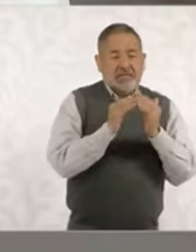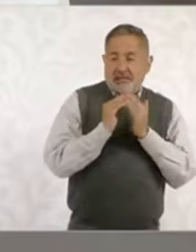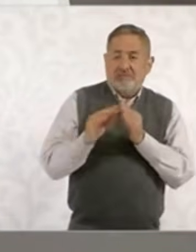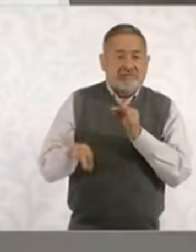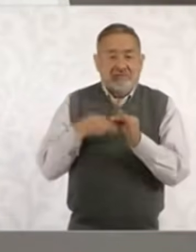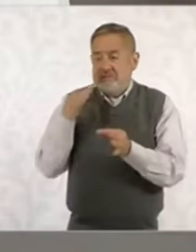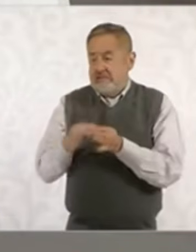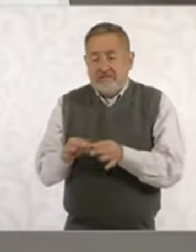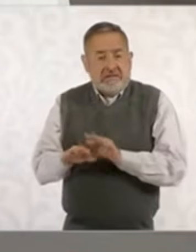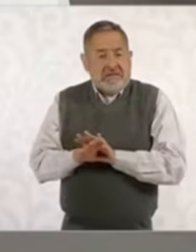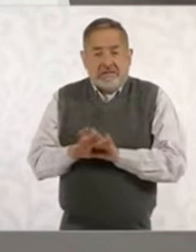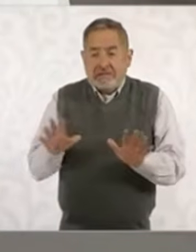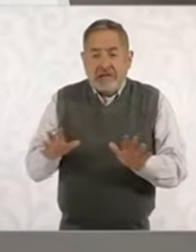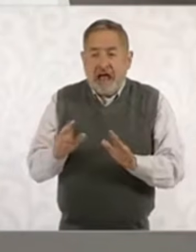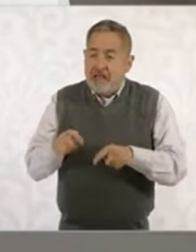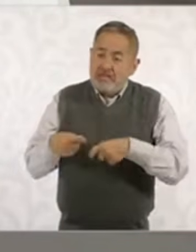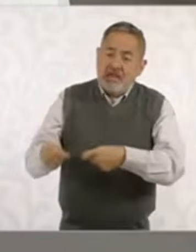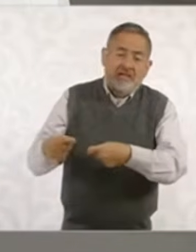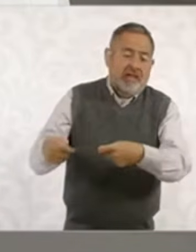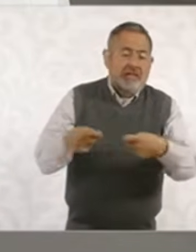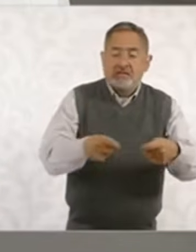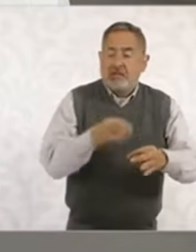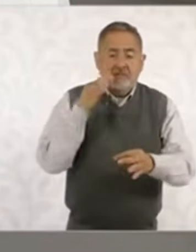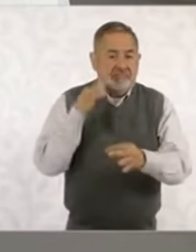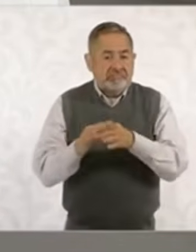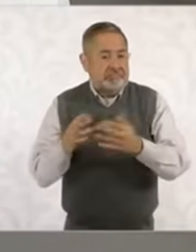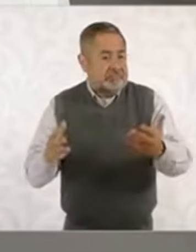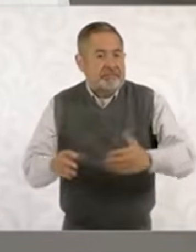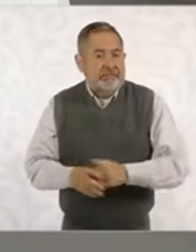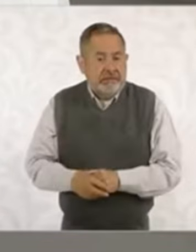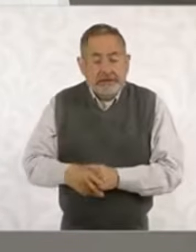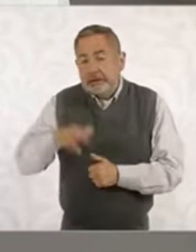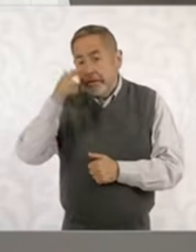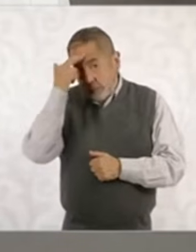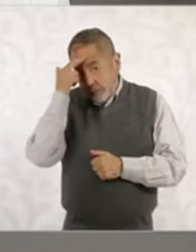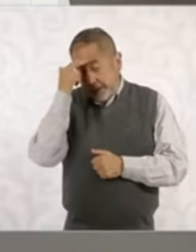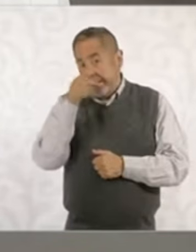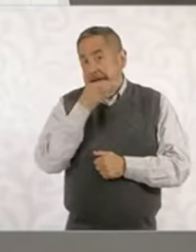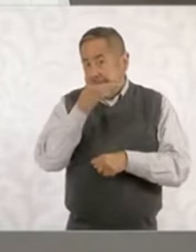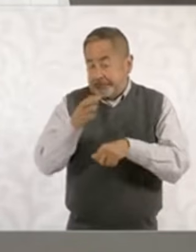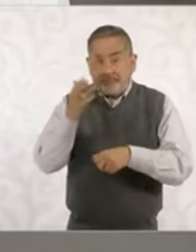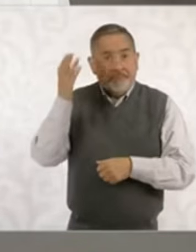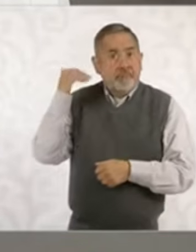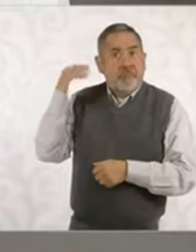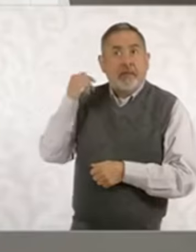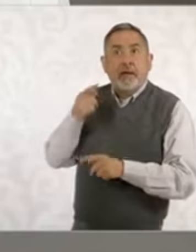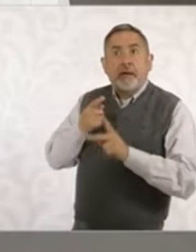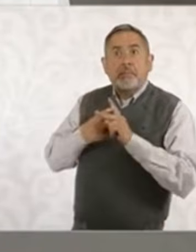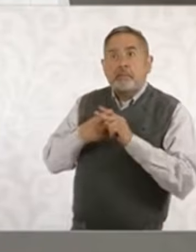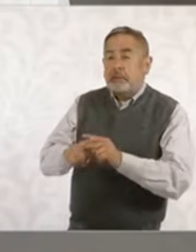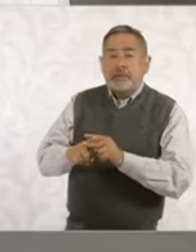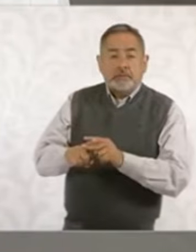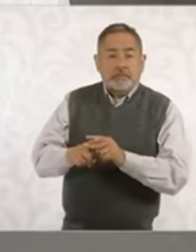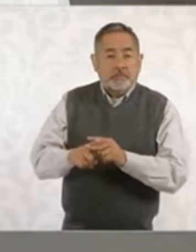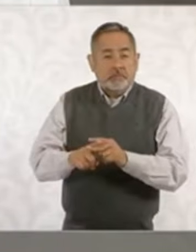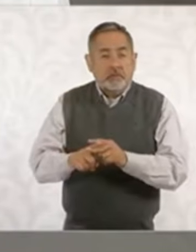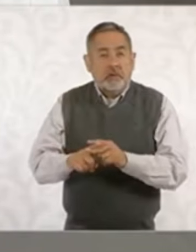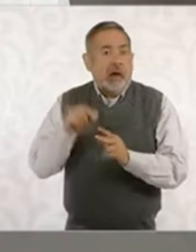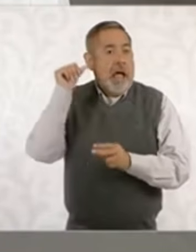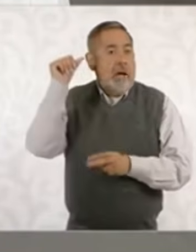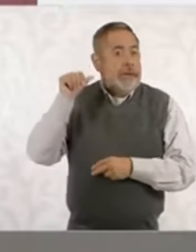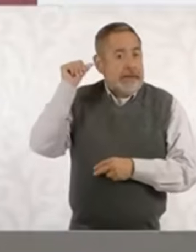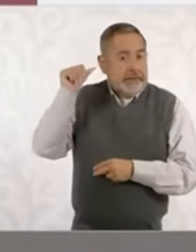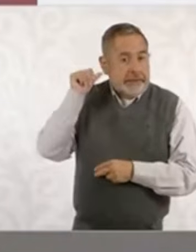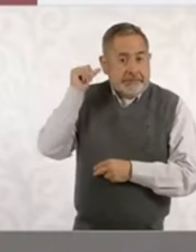contratadas. Hay que recordar que iniciamos el programa de Vivienda para el Bienestar en